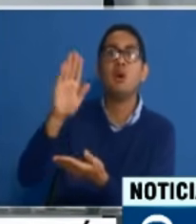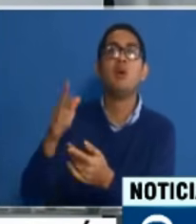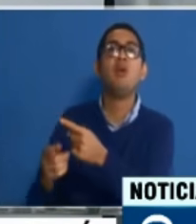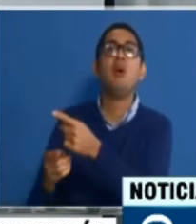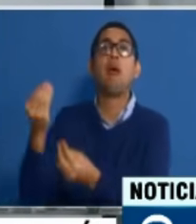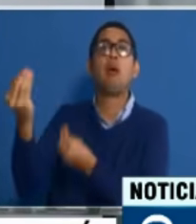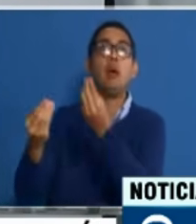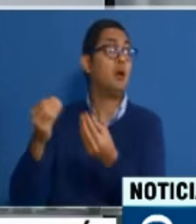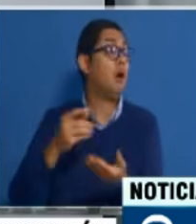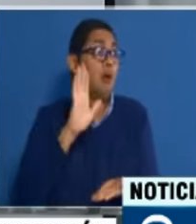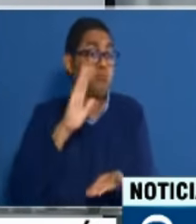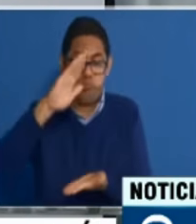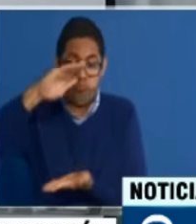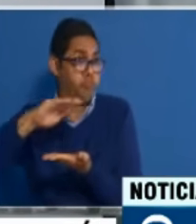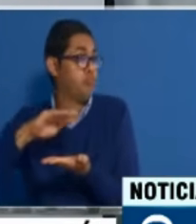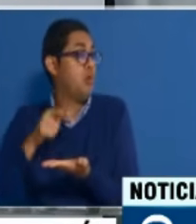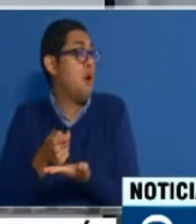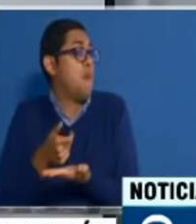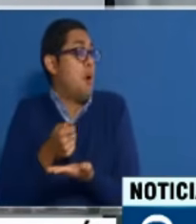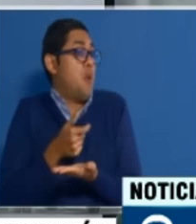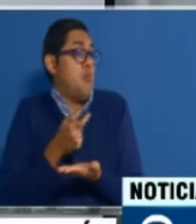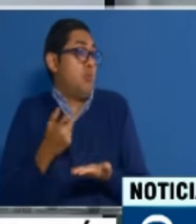los precios suben.